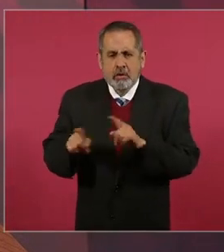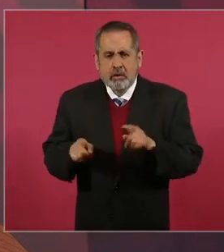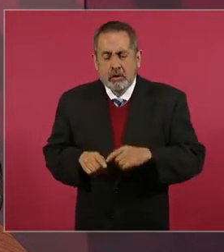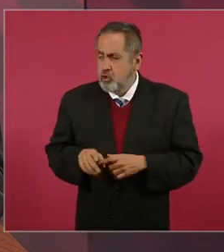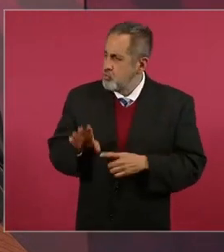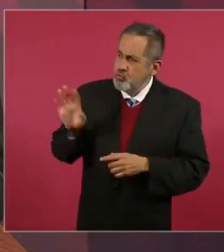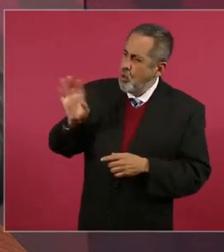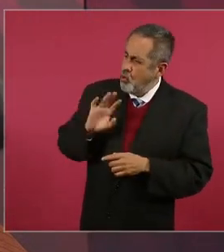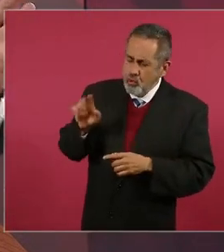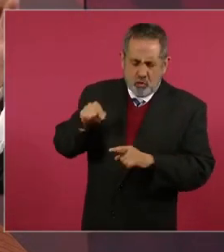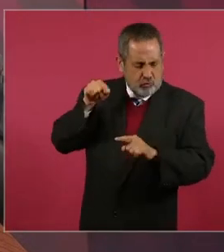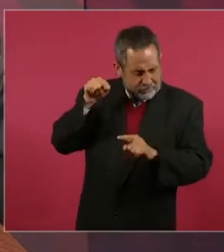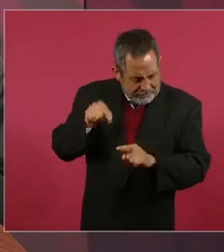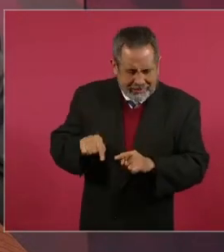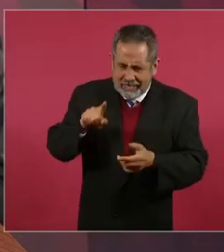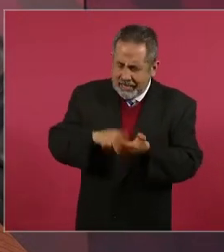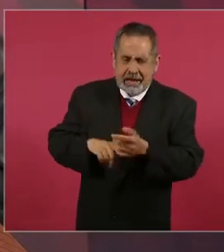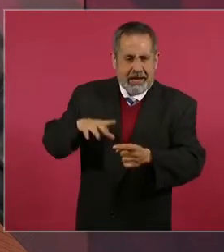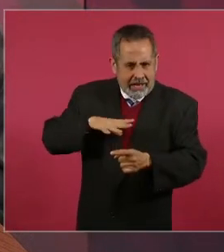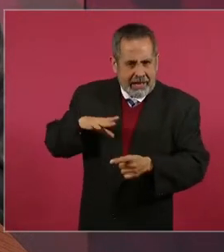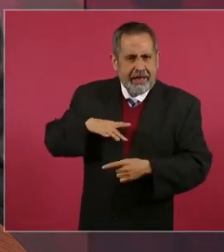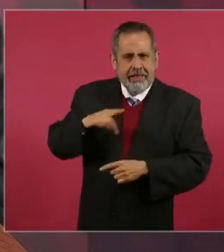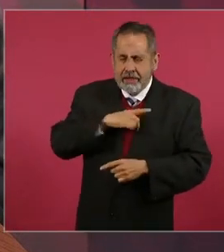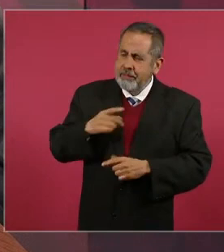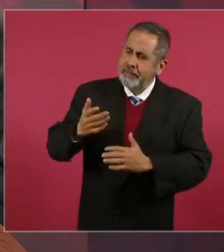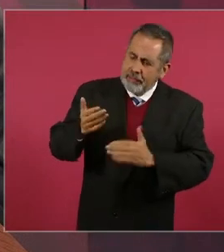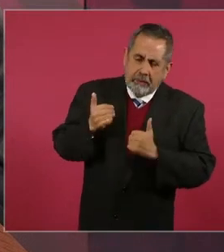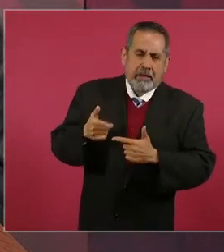no, sí están,